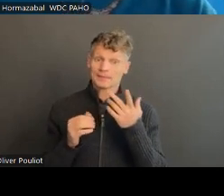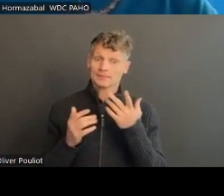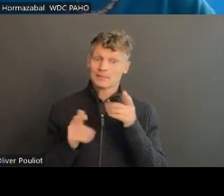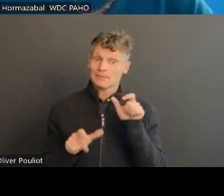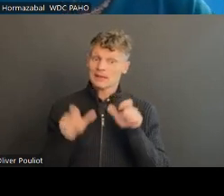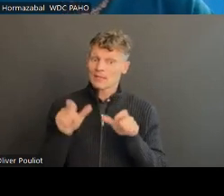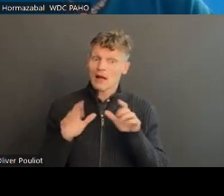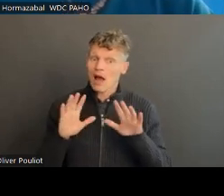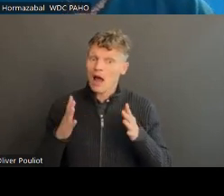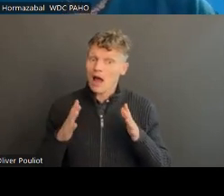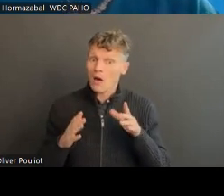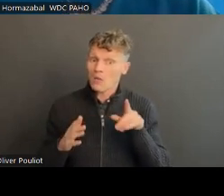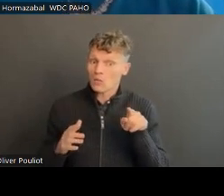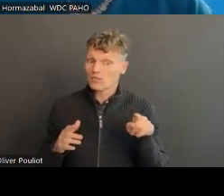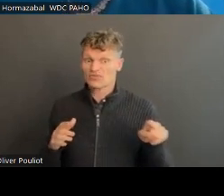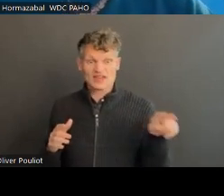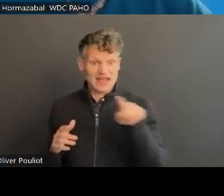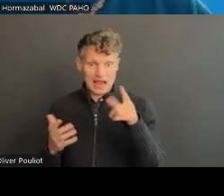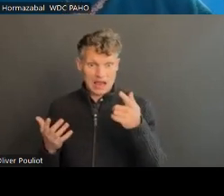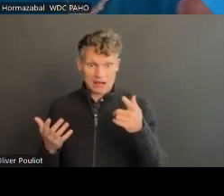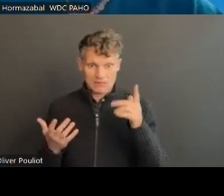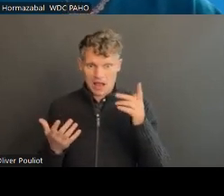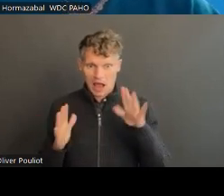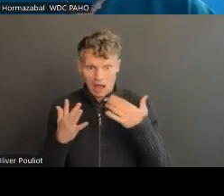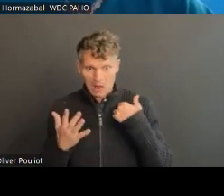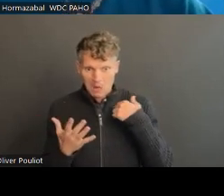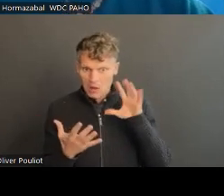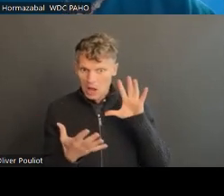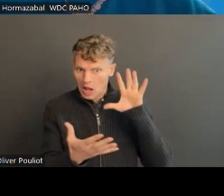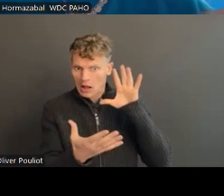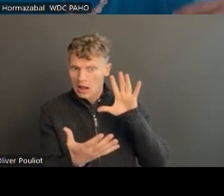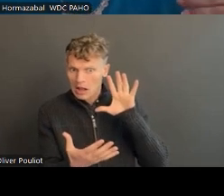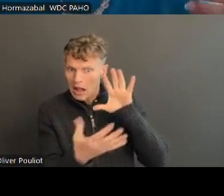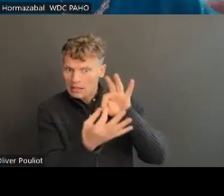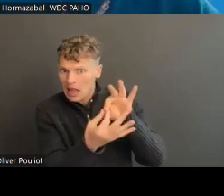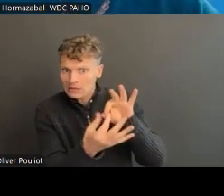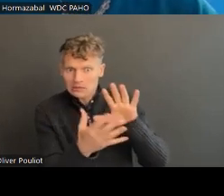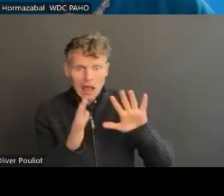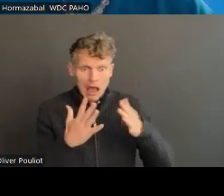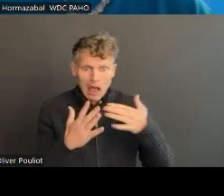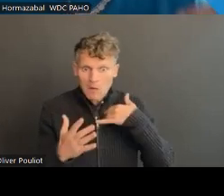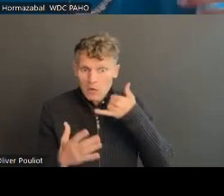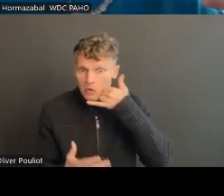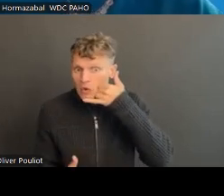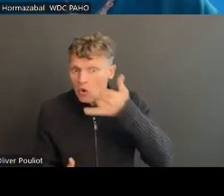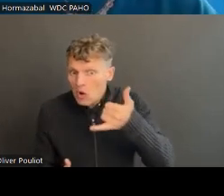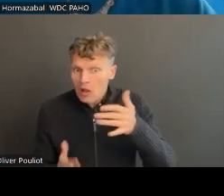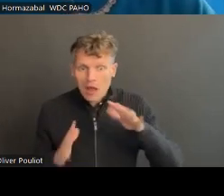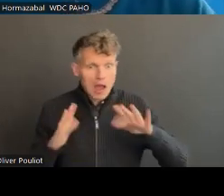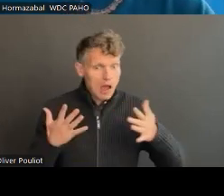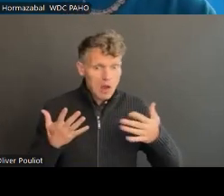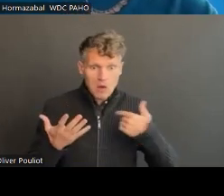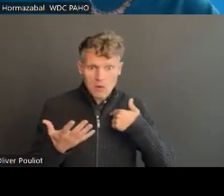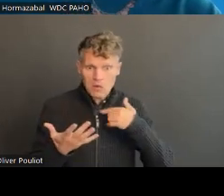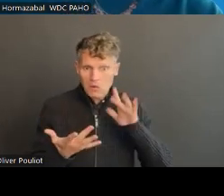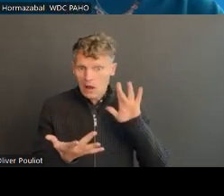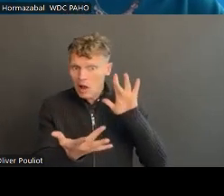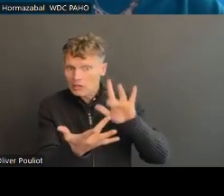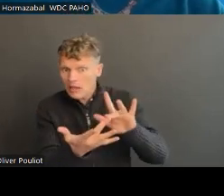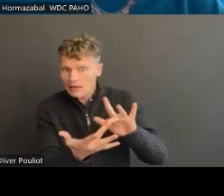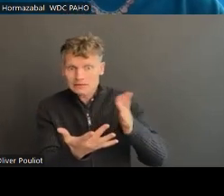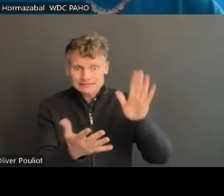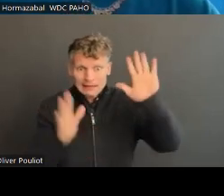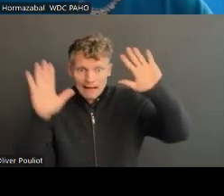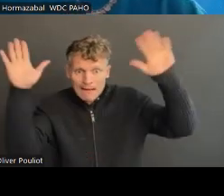ocurran, ¿no? En términos de acceso, en términos de diagnóstico oportuno, ¿cierto? En términos de acceso a proveedores, en términos de acceso a